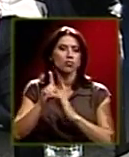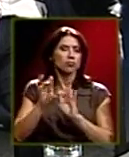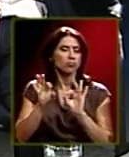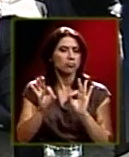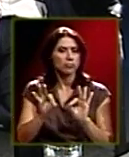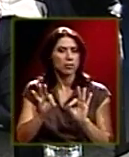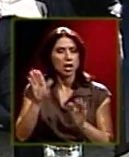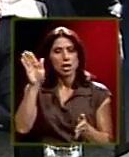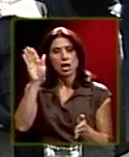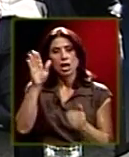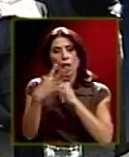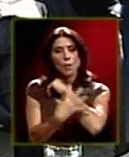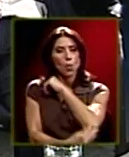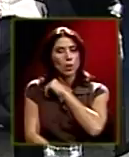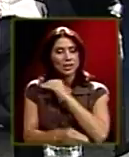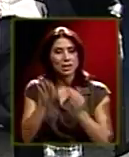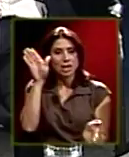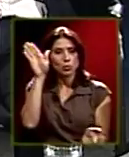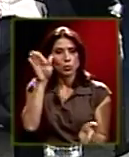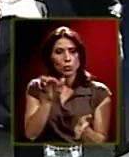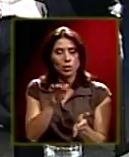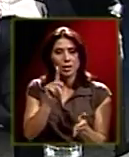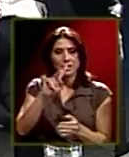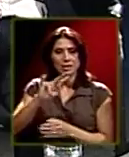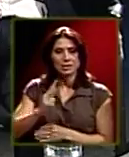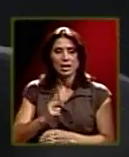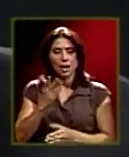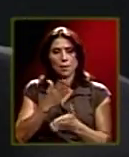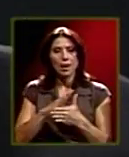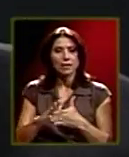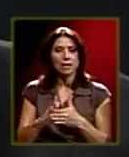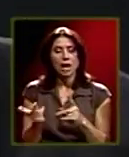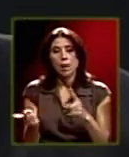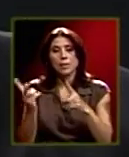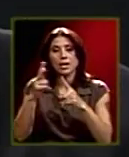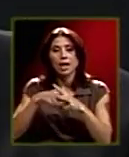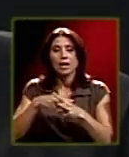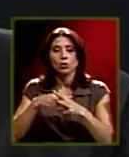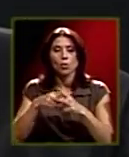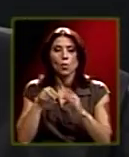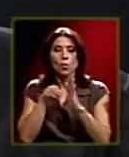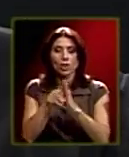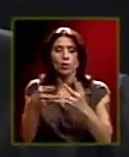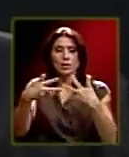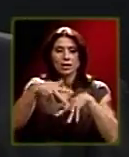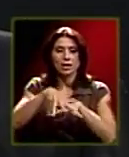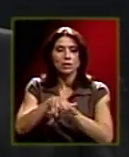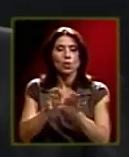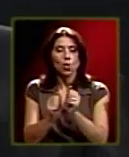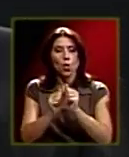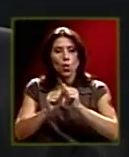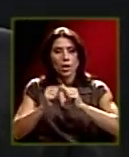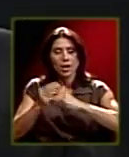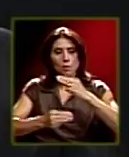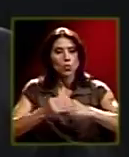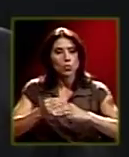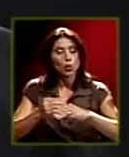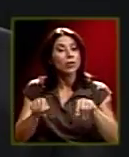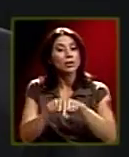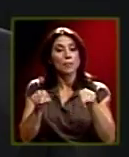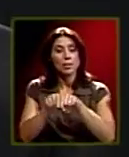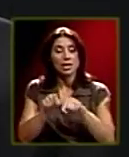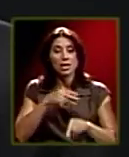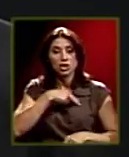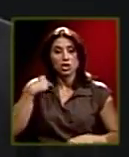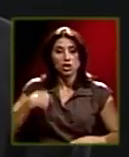pobreza en una tercera parte aplicando un modelo de integración con el mundo, ni qué decir de China y la India, que son países que gracias